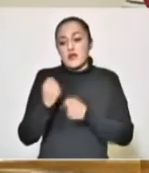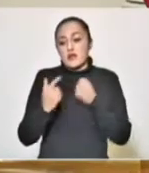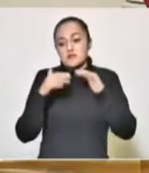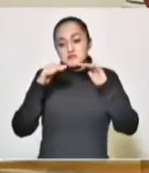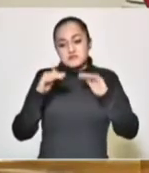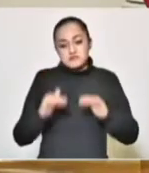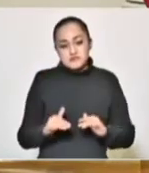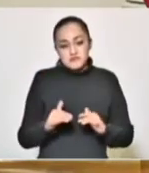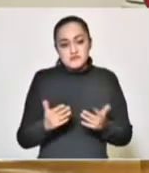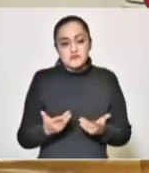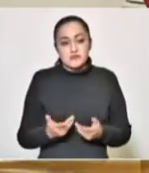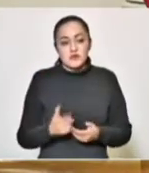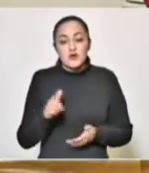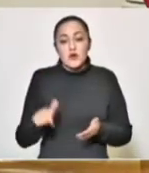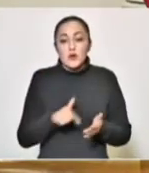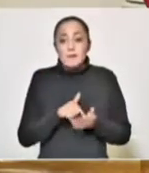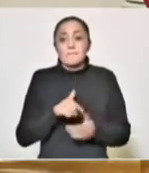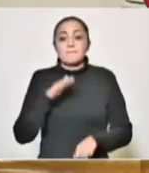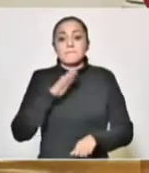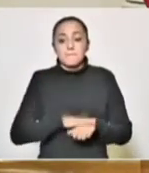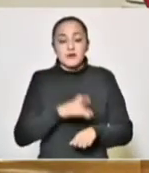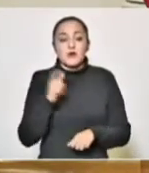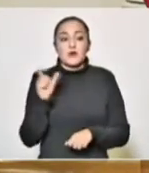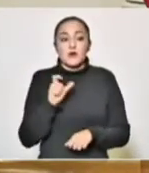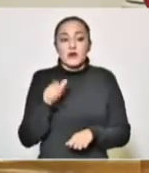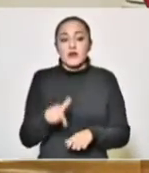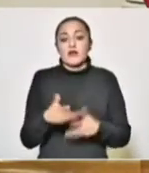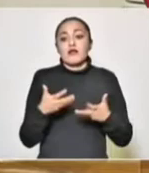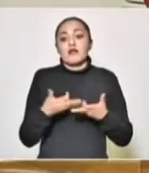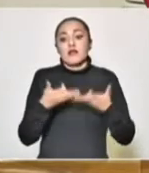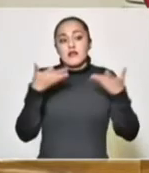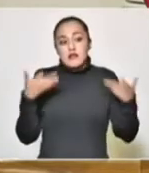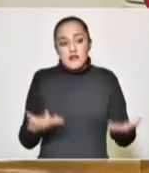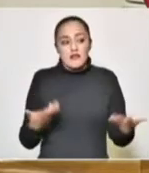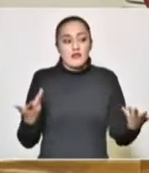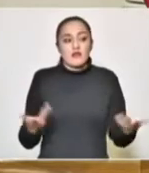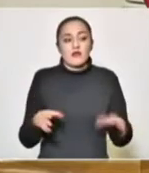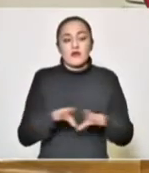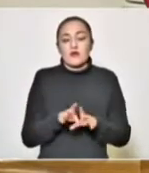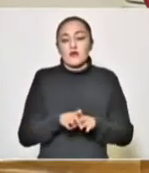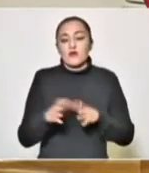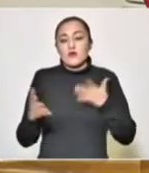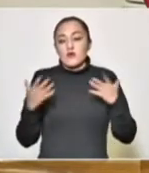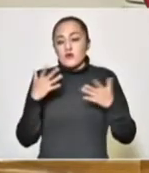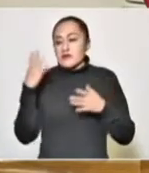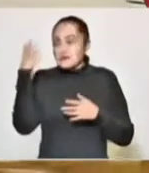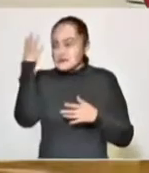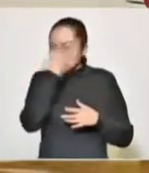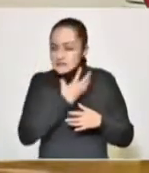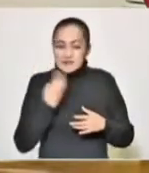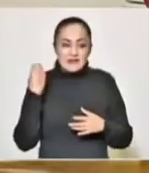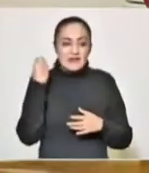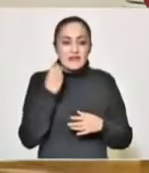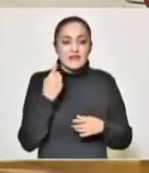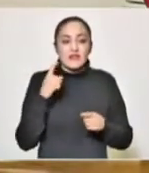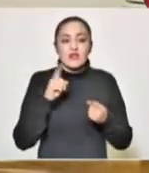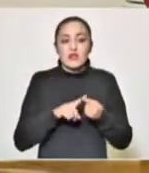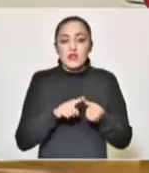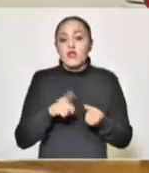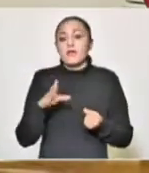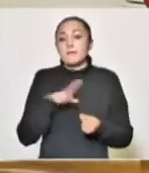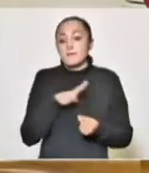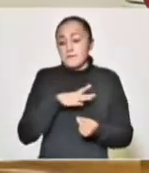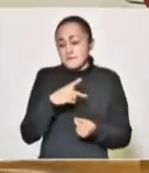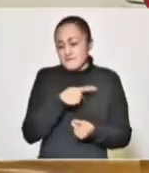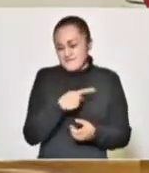lugares más privilegiados en cuanto a tierra en cuanto a clima en cuanto a bellezas son donde hay la más pobreza